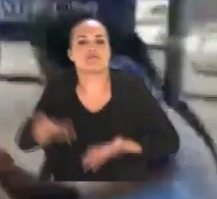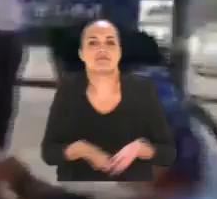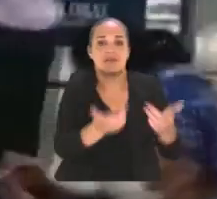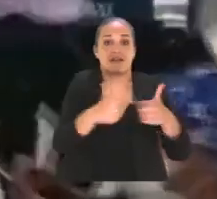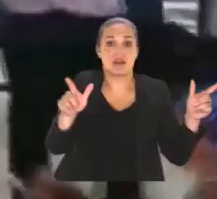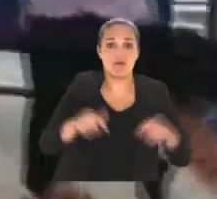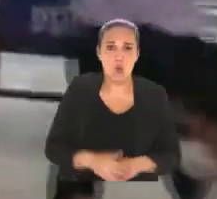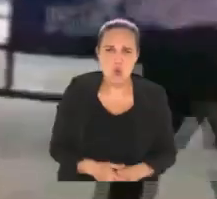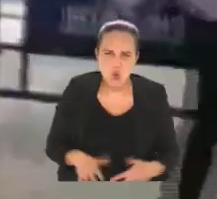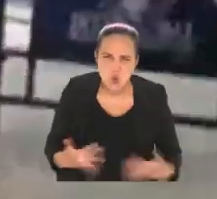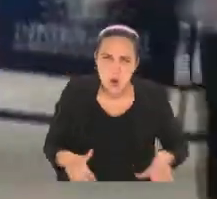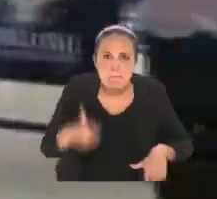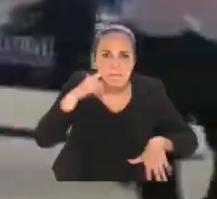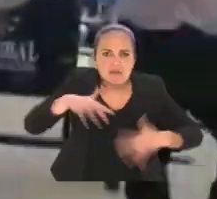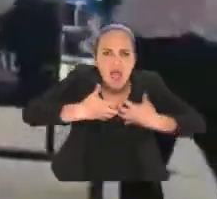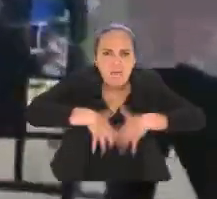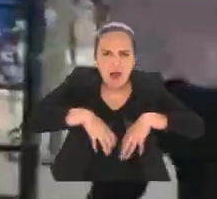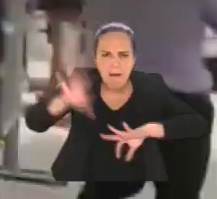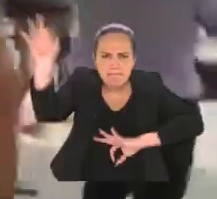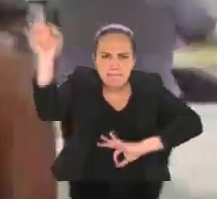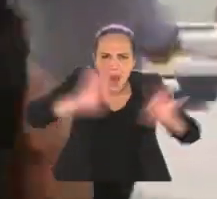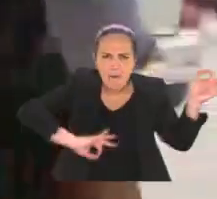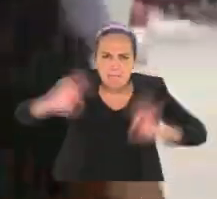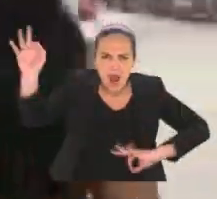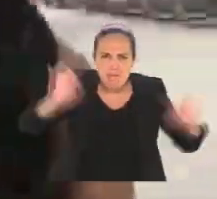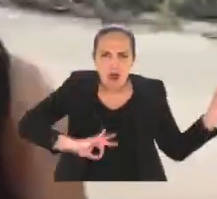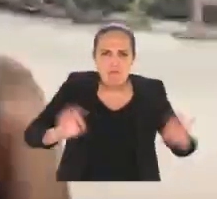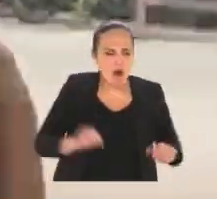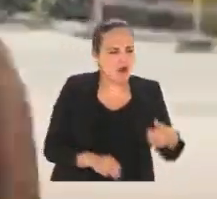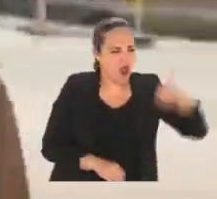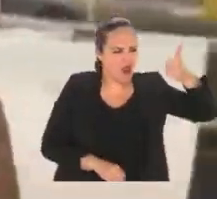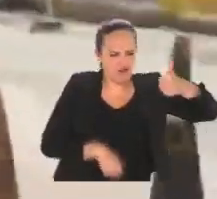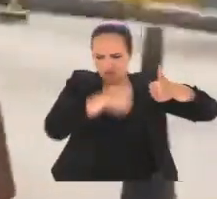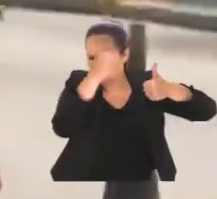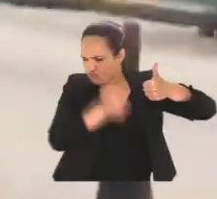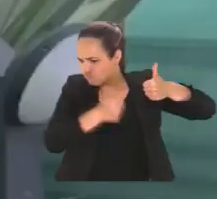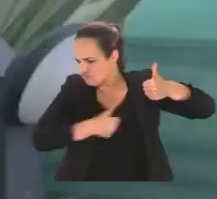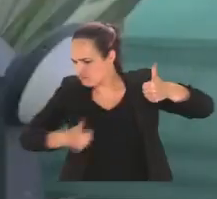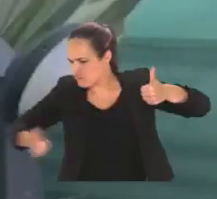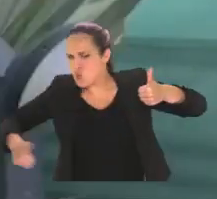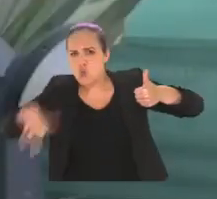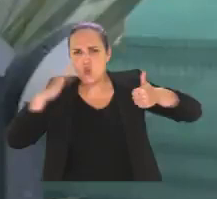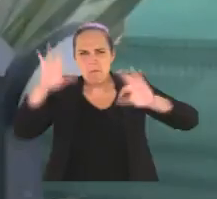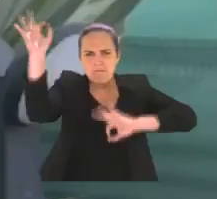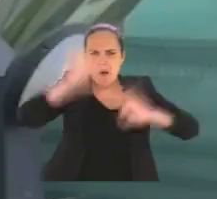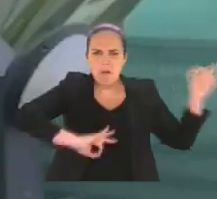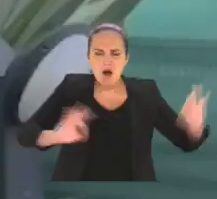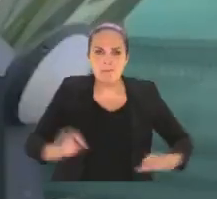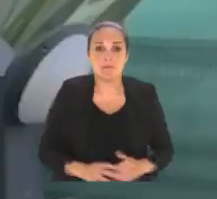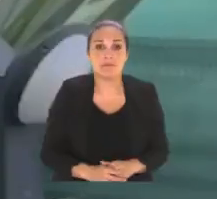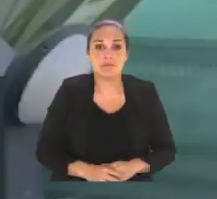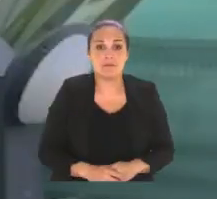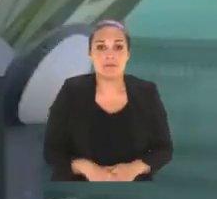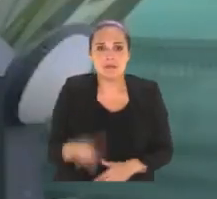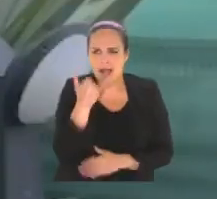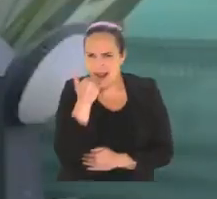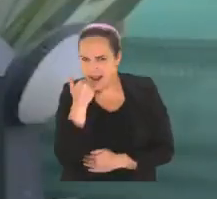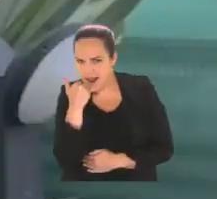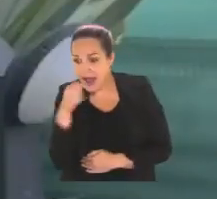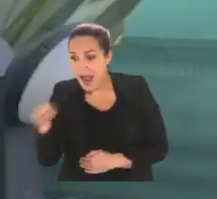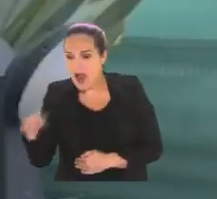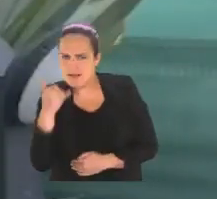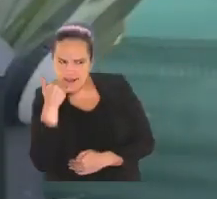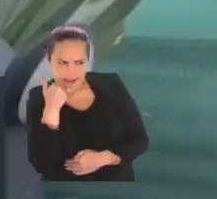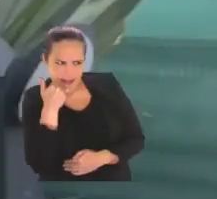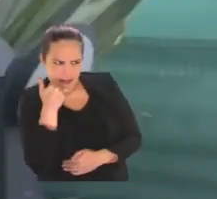trataba de una verdadera empresa del crimen con diferentes roles y también jerarquías. Mediante llamadas extorsivas, por